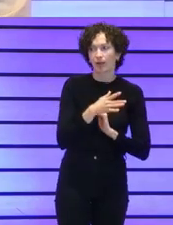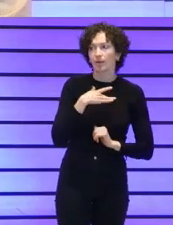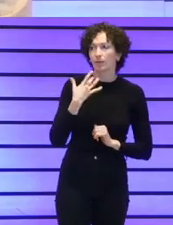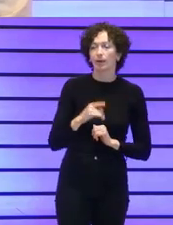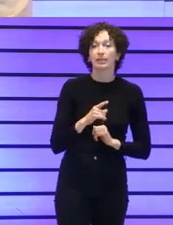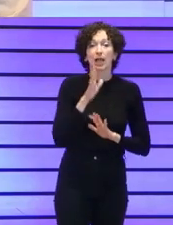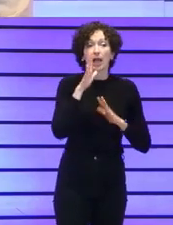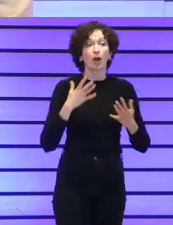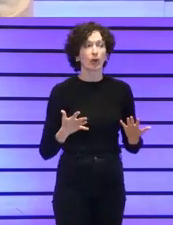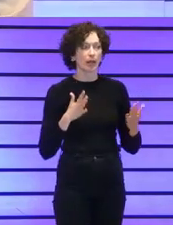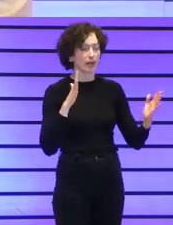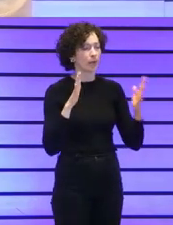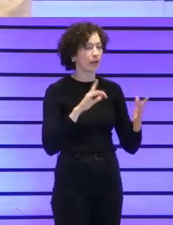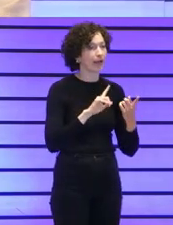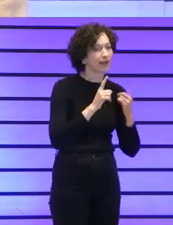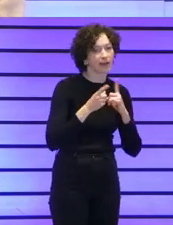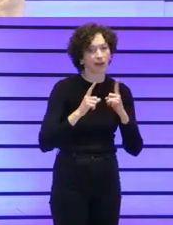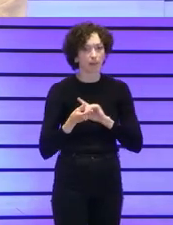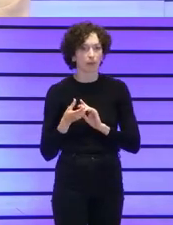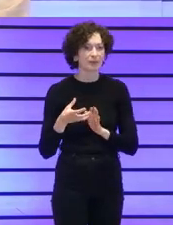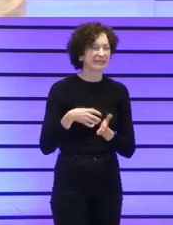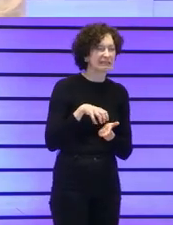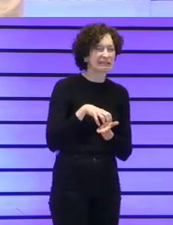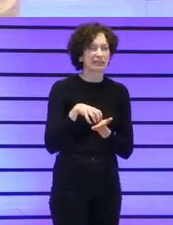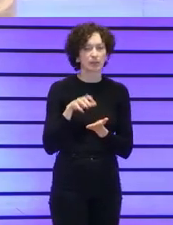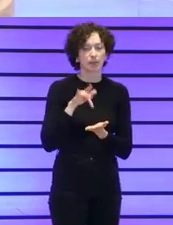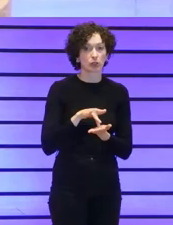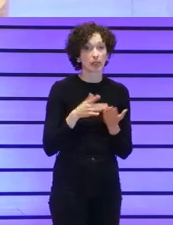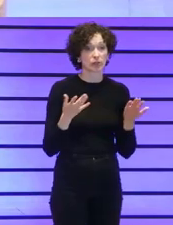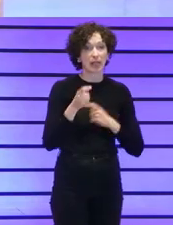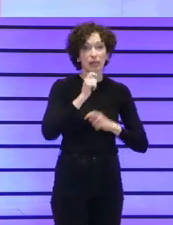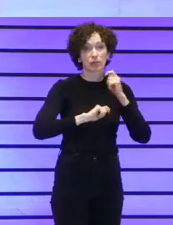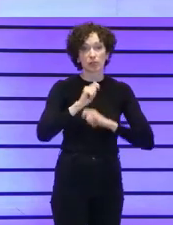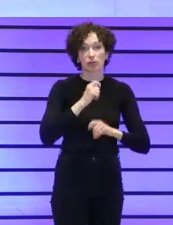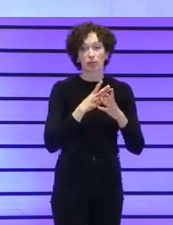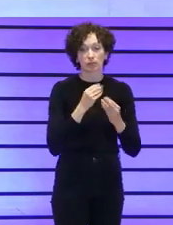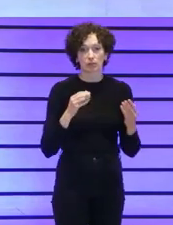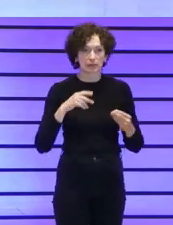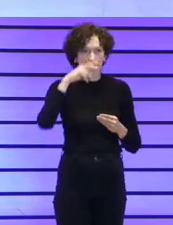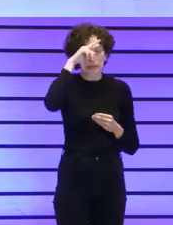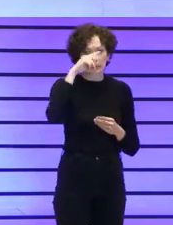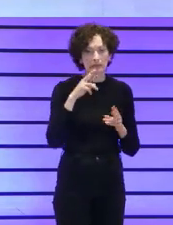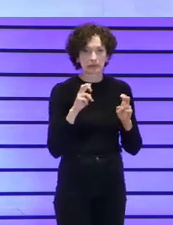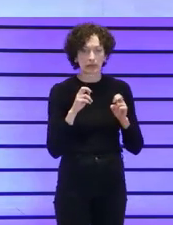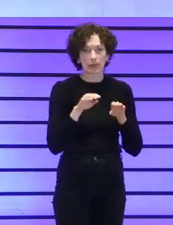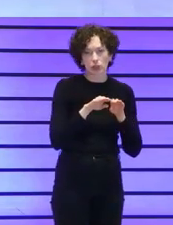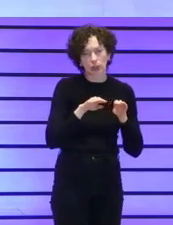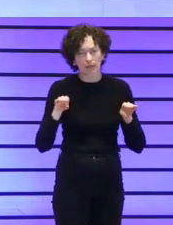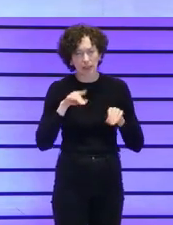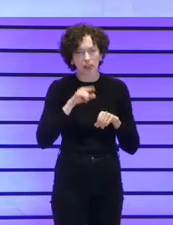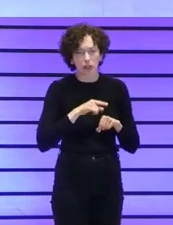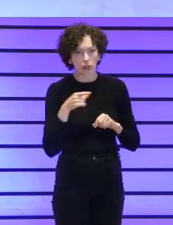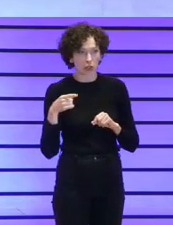un tiempo de cambios, de incertidumbres, que como os digo, pues muchas entidades están preocupadas por la sostenibilidad, muchas de nuestras